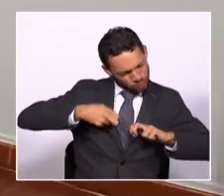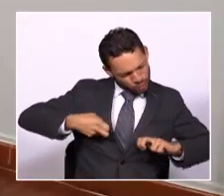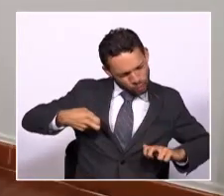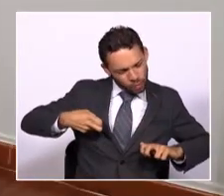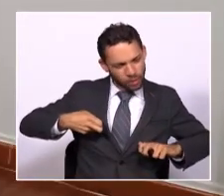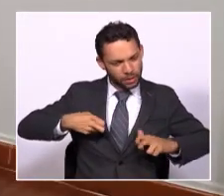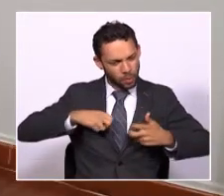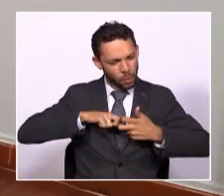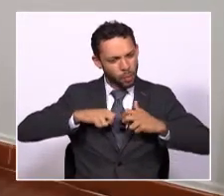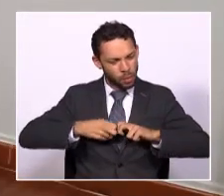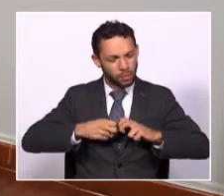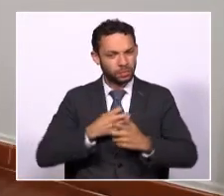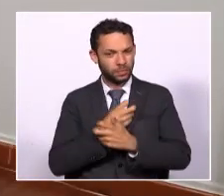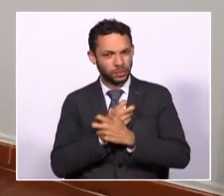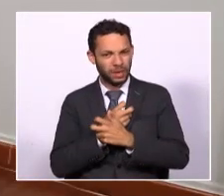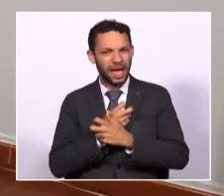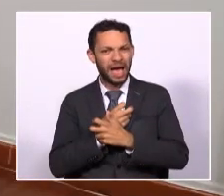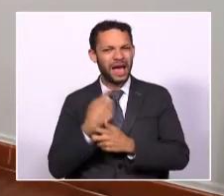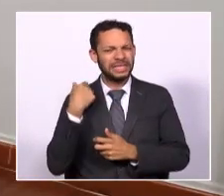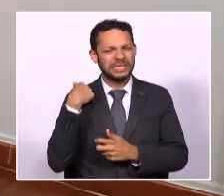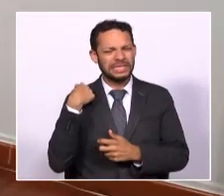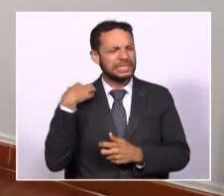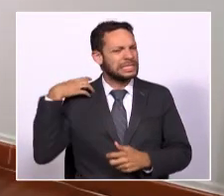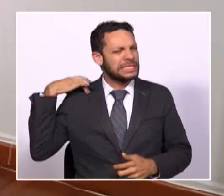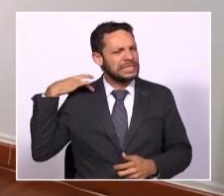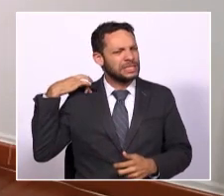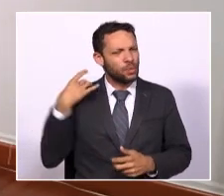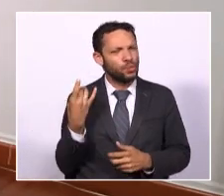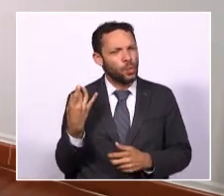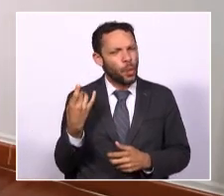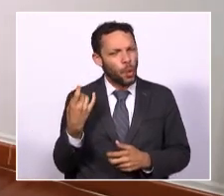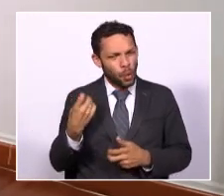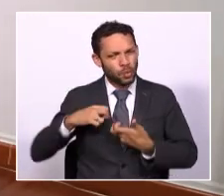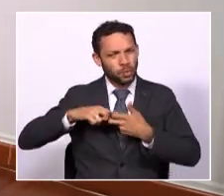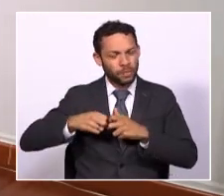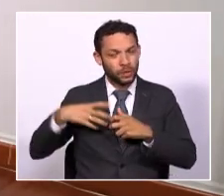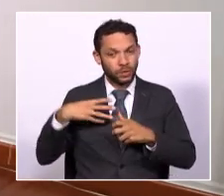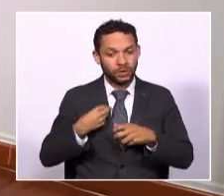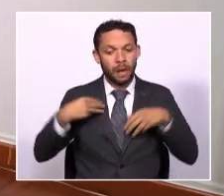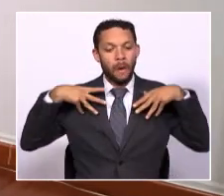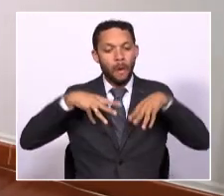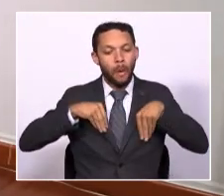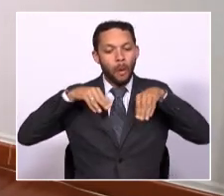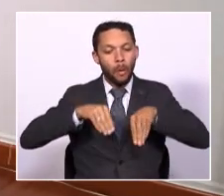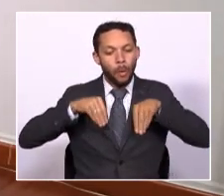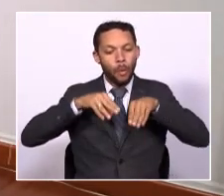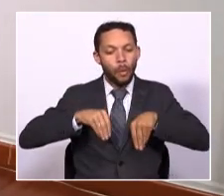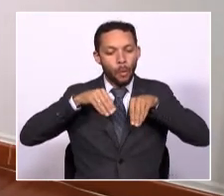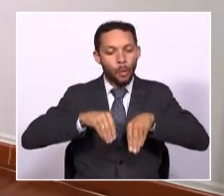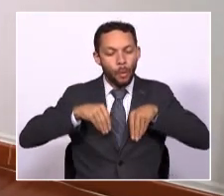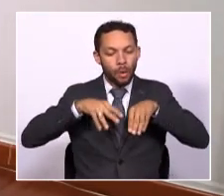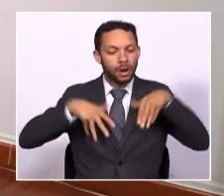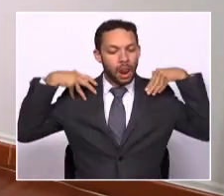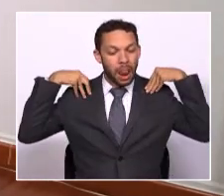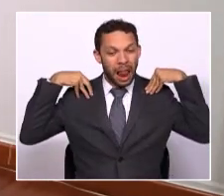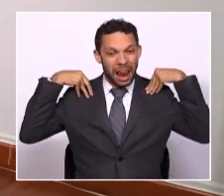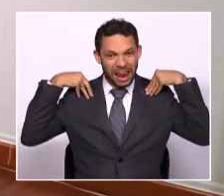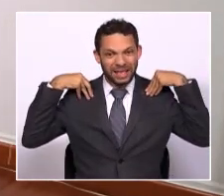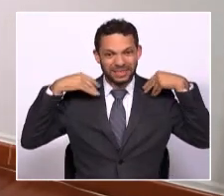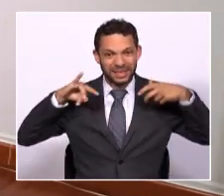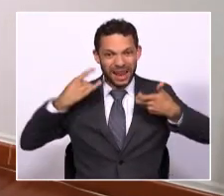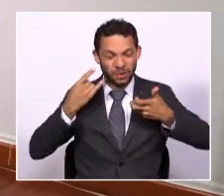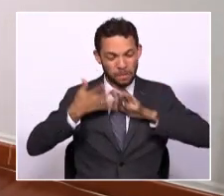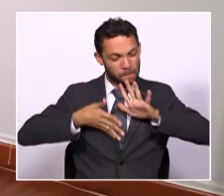que la gente dice, es que tiene nudos en la espalda, ¿no? No es masajear el músculo, es qué es lo que pasa de eso que le explicaba ahora de la